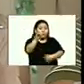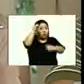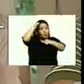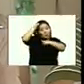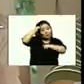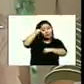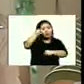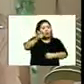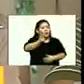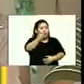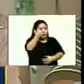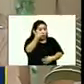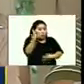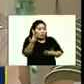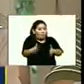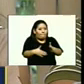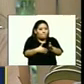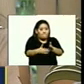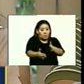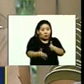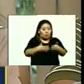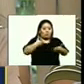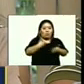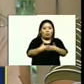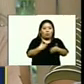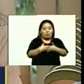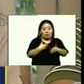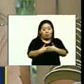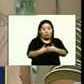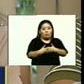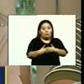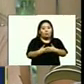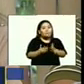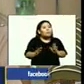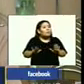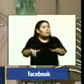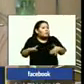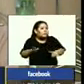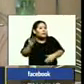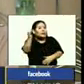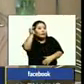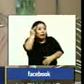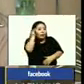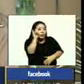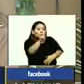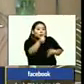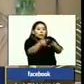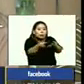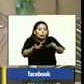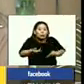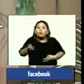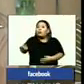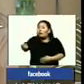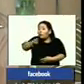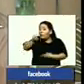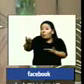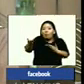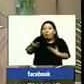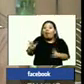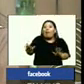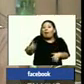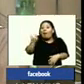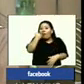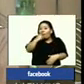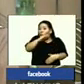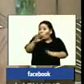en la juventud que ya inició su vida sexualmente activa, a conocer más sobre sus derechos, a informarse sobre las enfermedades